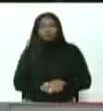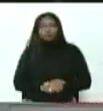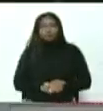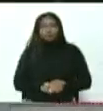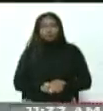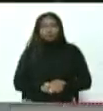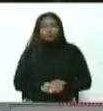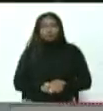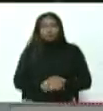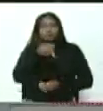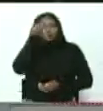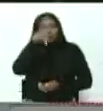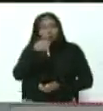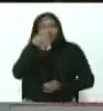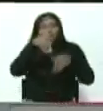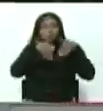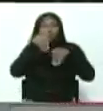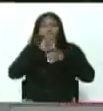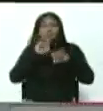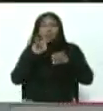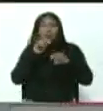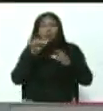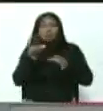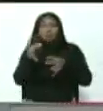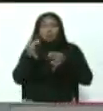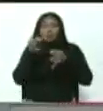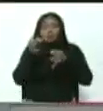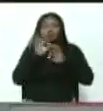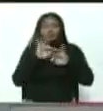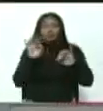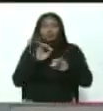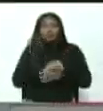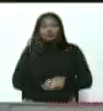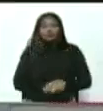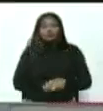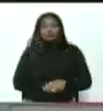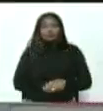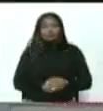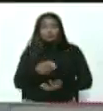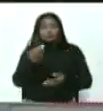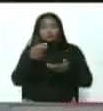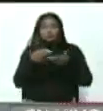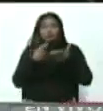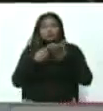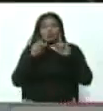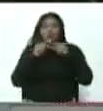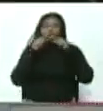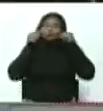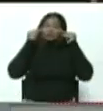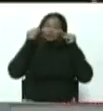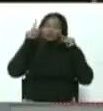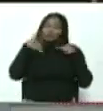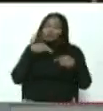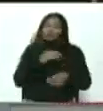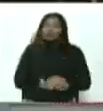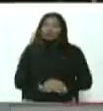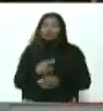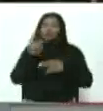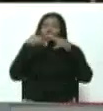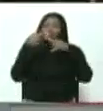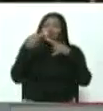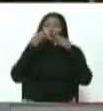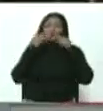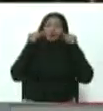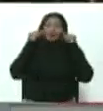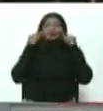Tupamaro, votar, papelito, para la caja. Y la sonrisa, no se olviden de la sonrisa,